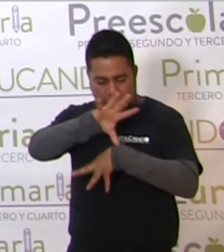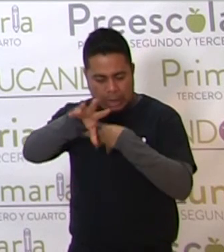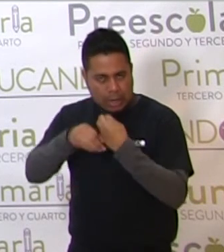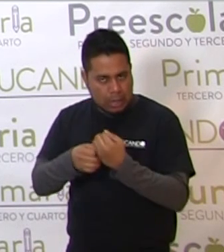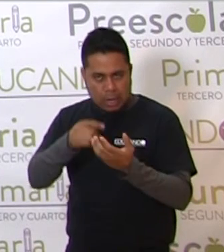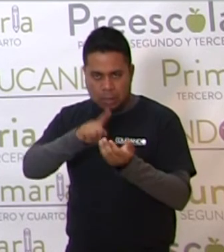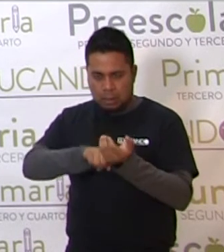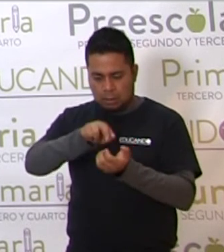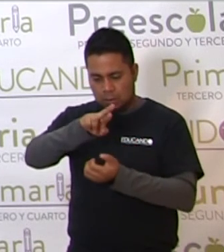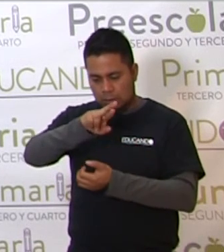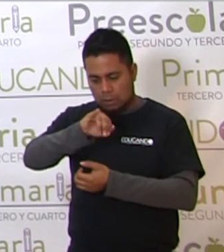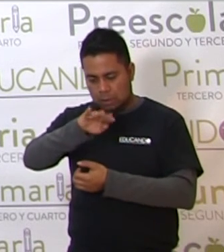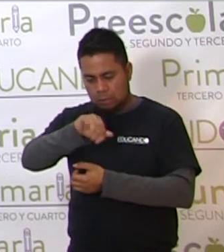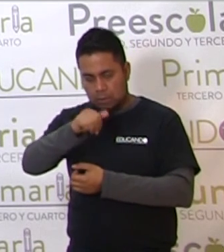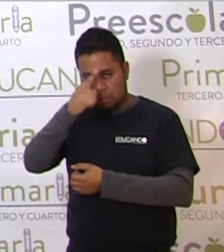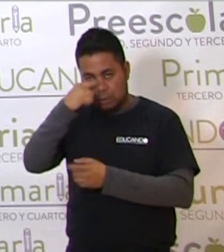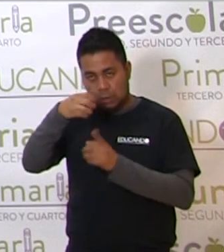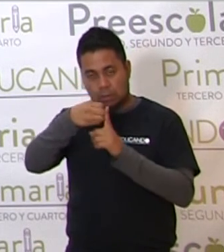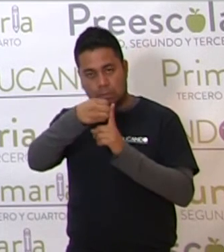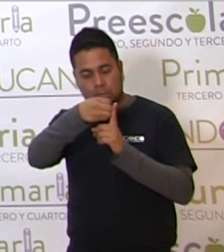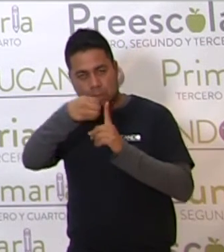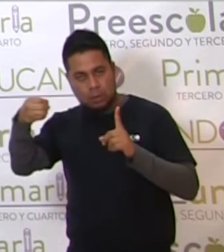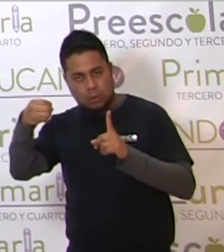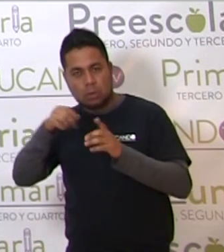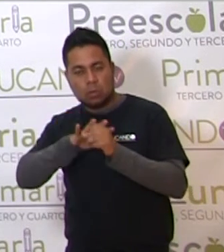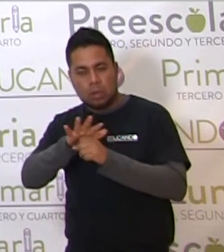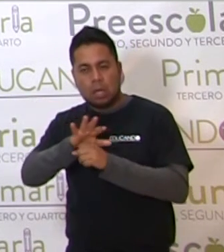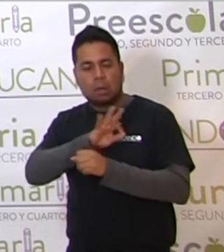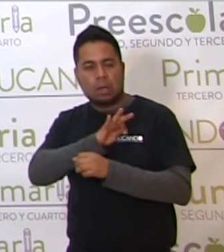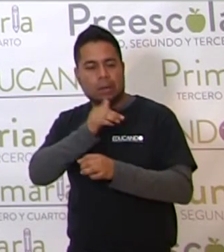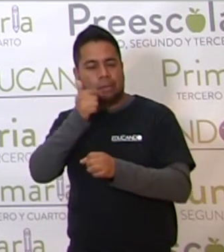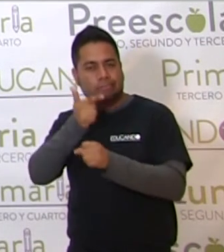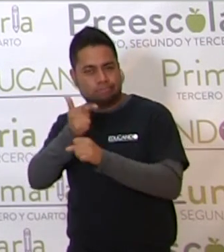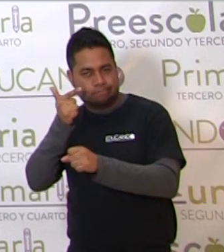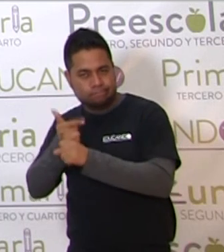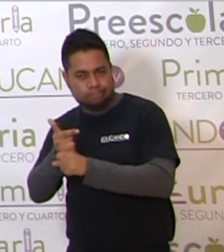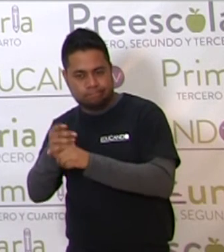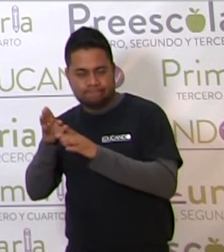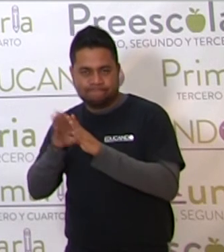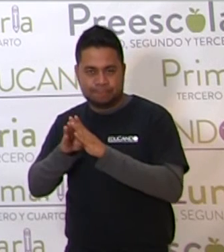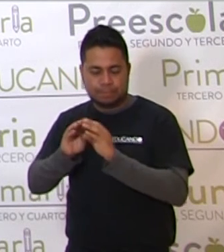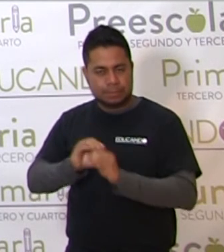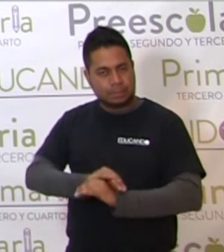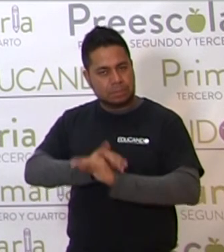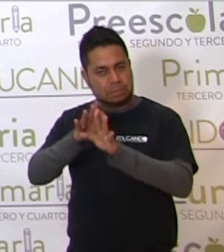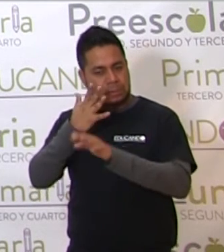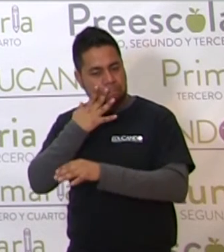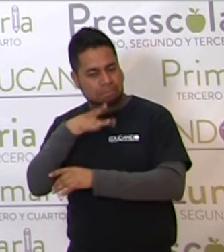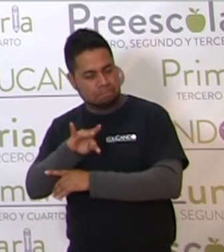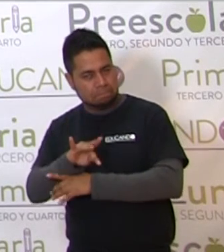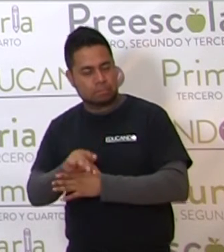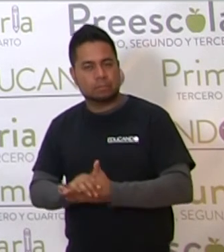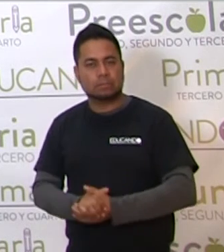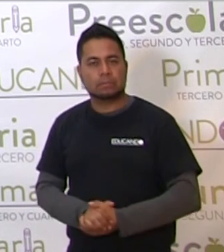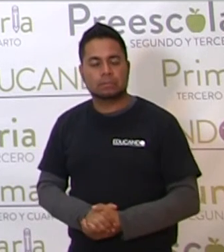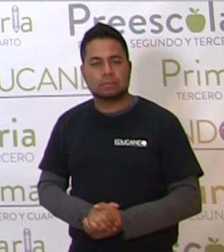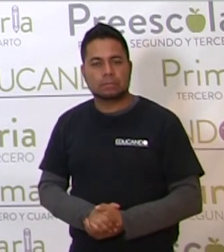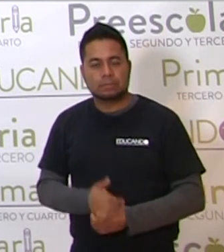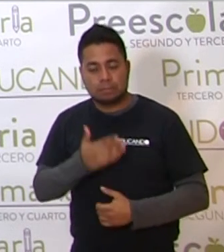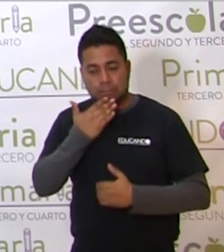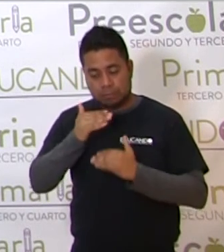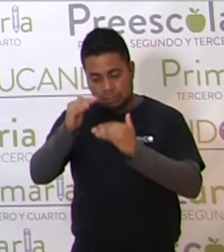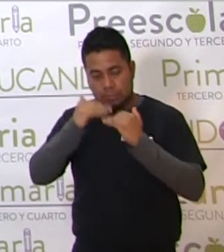rima del verso las puedas identificar de forma muy y muy sencilla Vámonos con